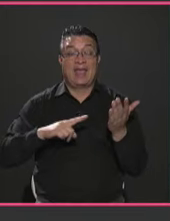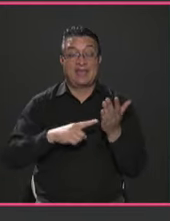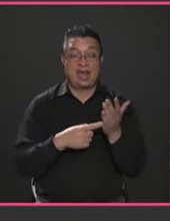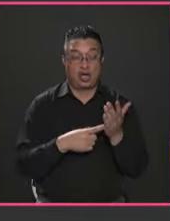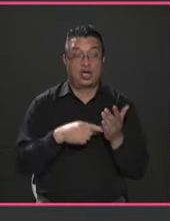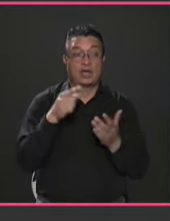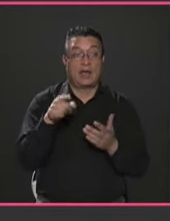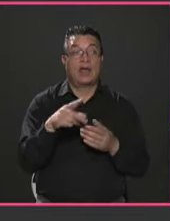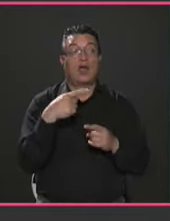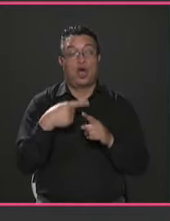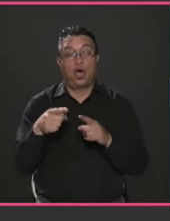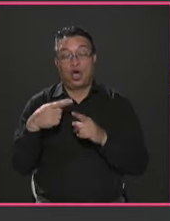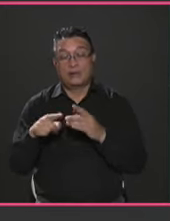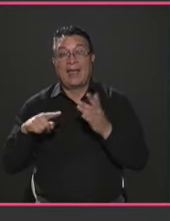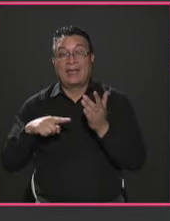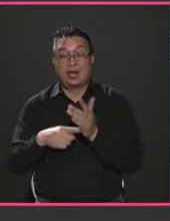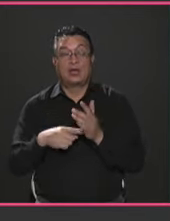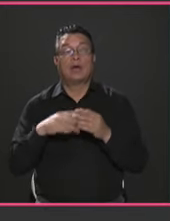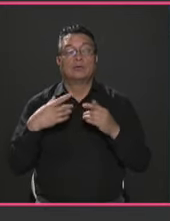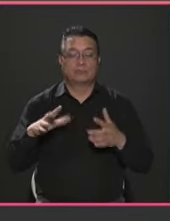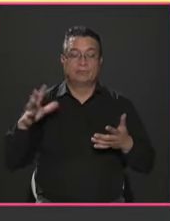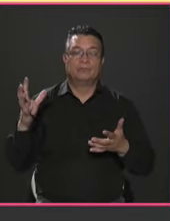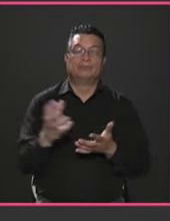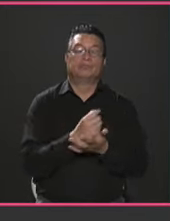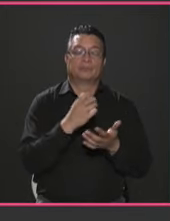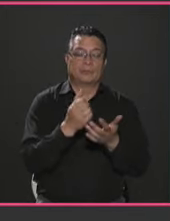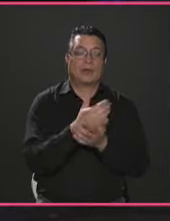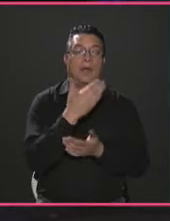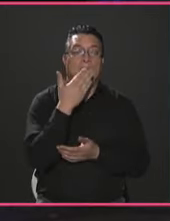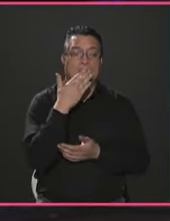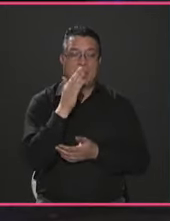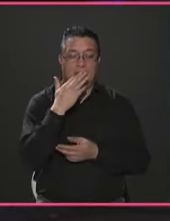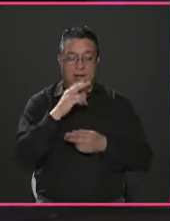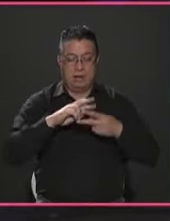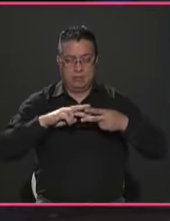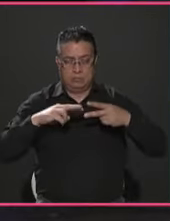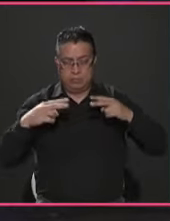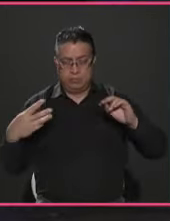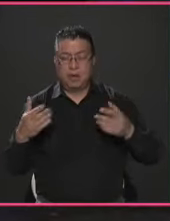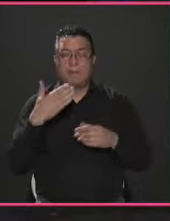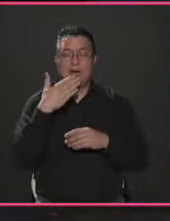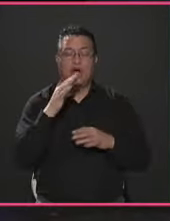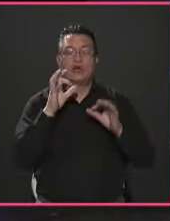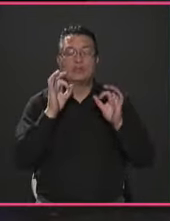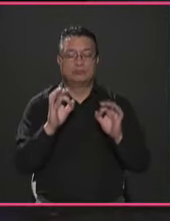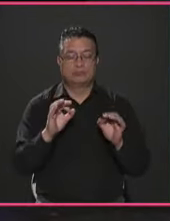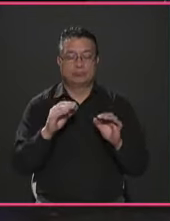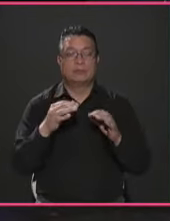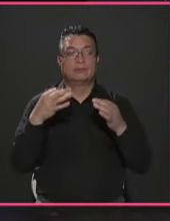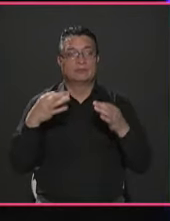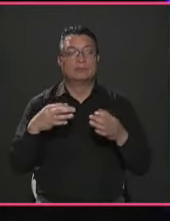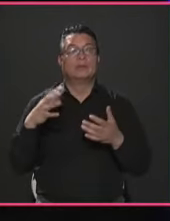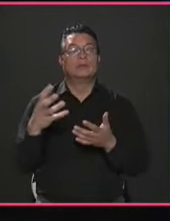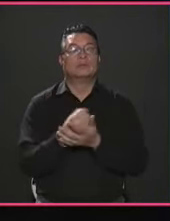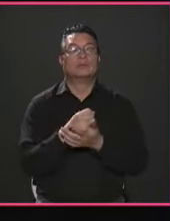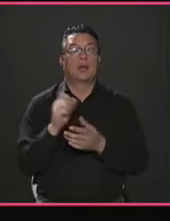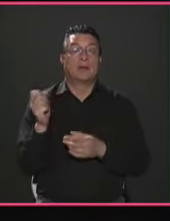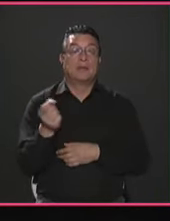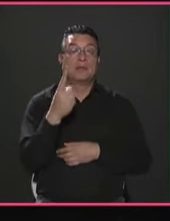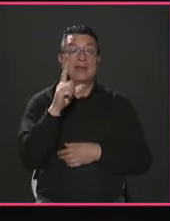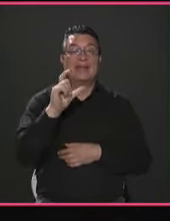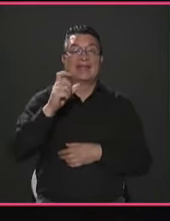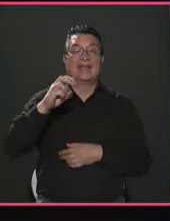Nano por u otras tecnologías se logró y la mejora de los algoritmos se logró completar recién el primer genoma